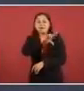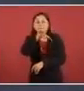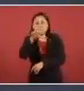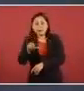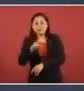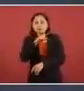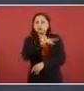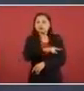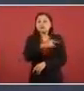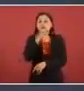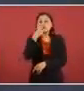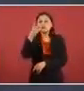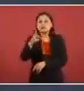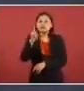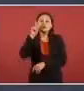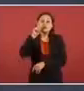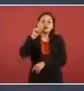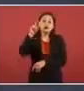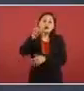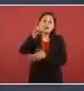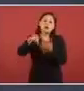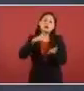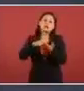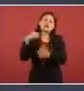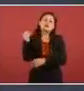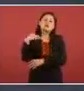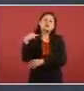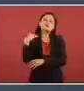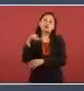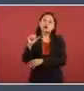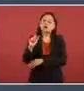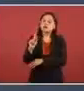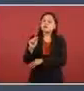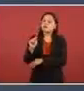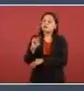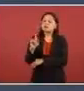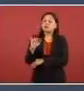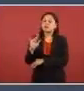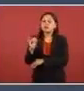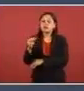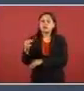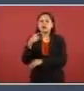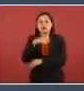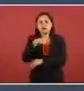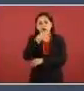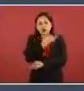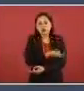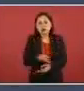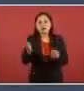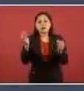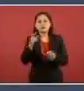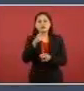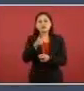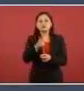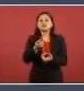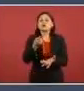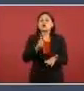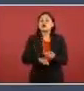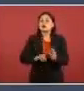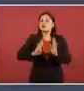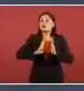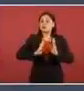desde Apatzingán, Michoacán, la participación de las Fuerzas Armadas en lo que